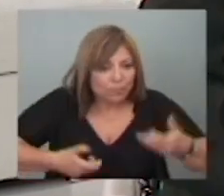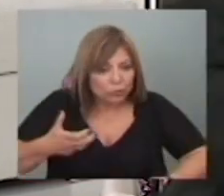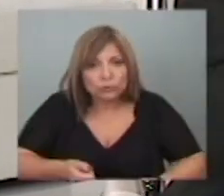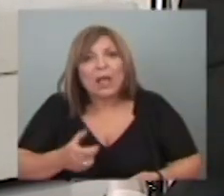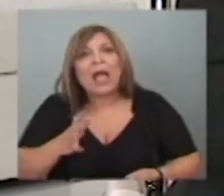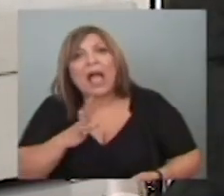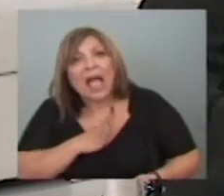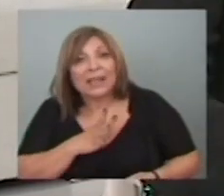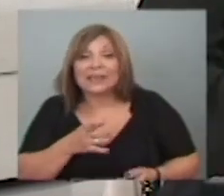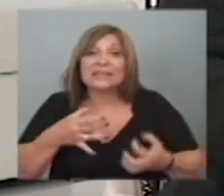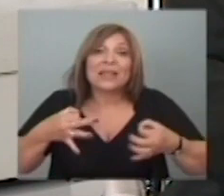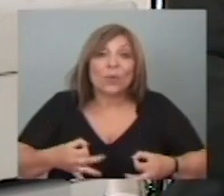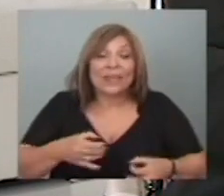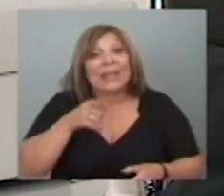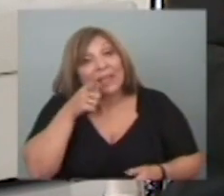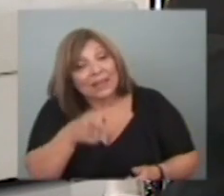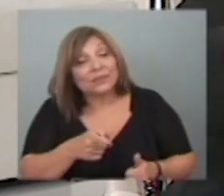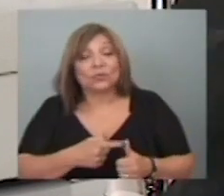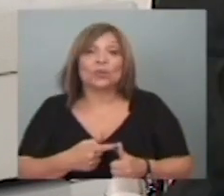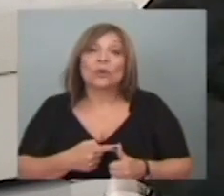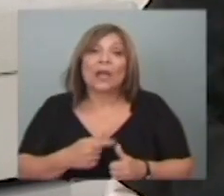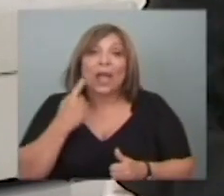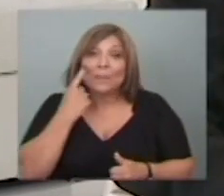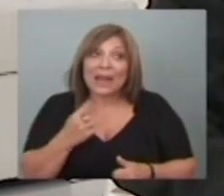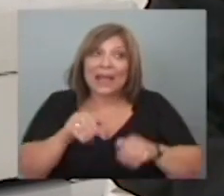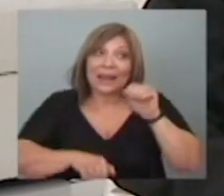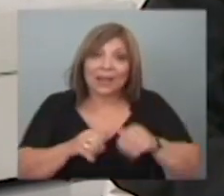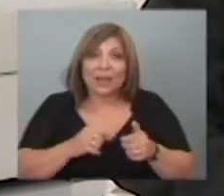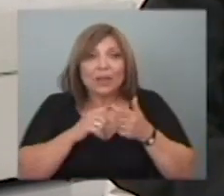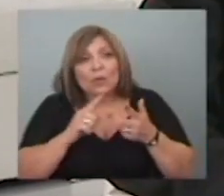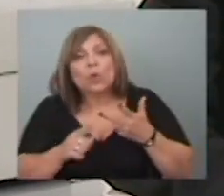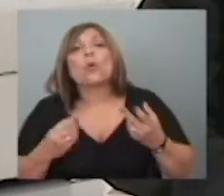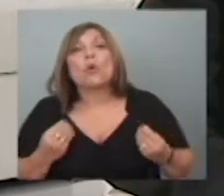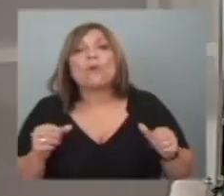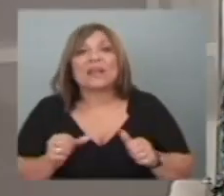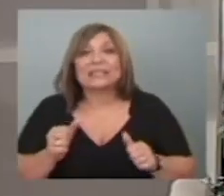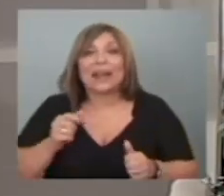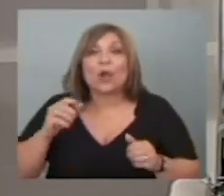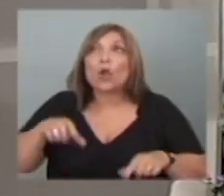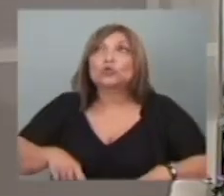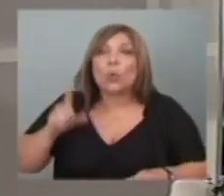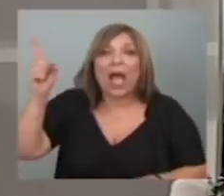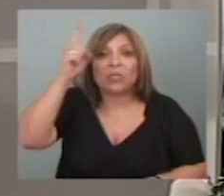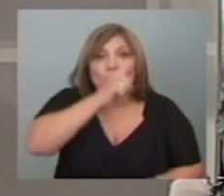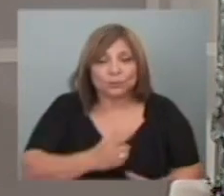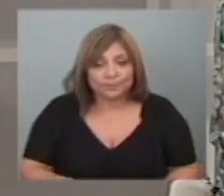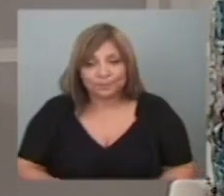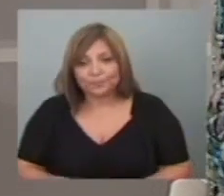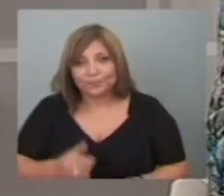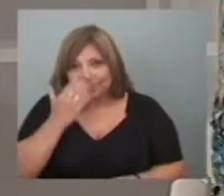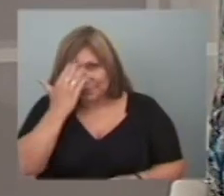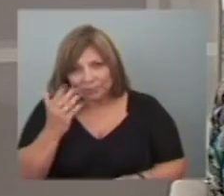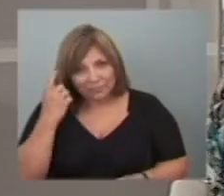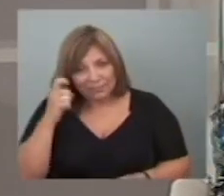que también son un elemento a tener en cuenta a la hora de hacer una elección en los consulados. Uh-huh. La idea del Frente Amplio es